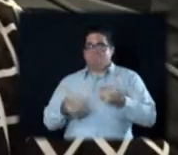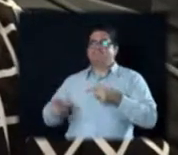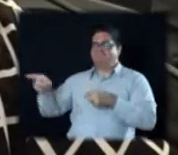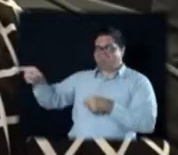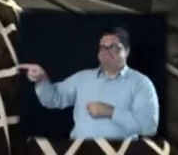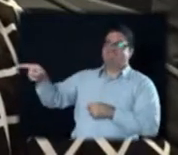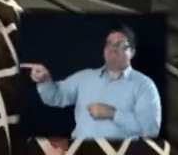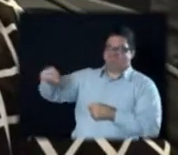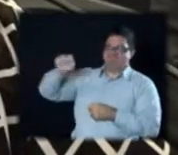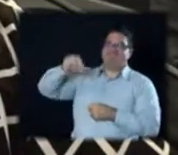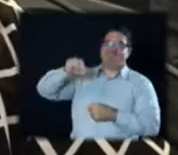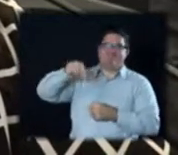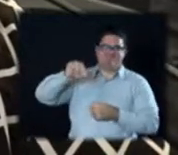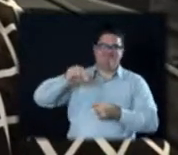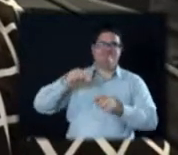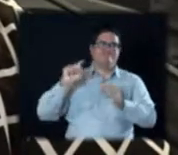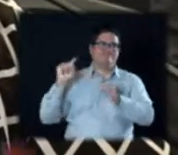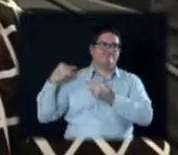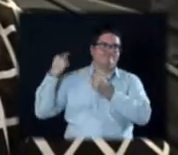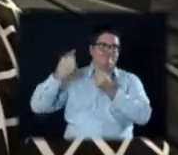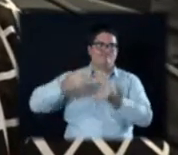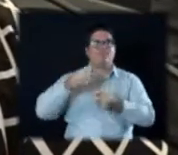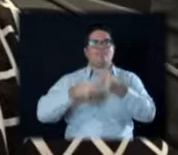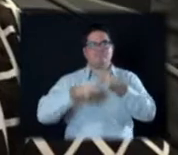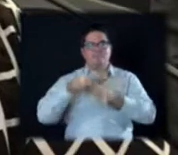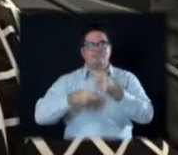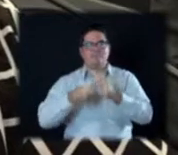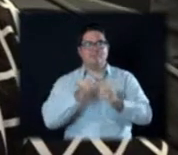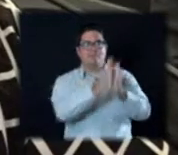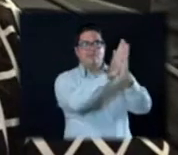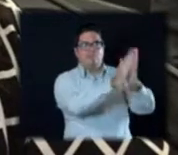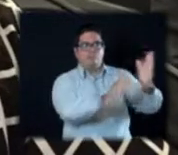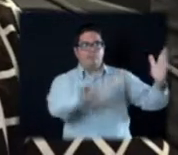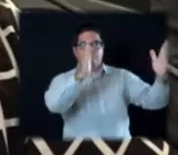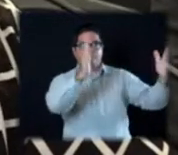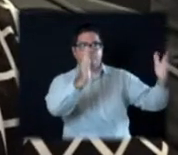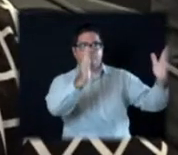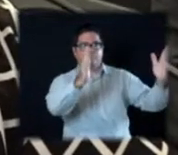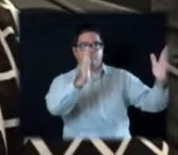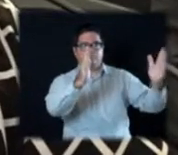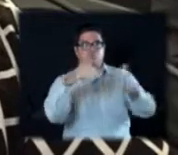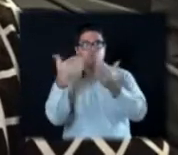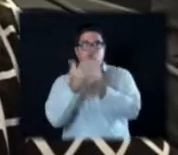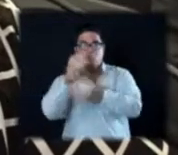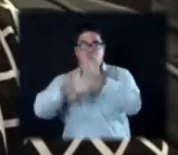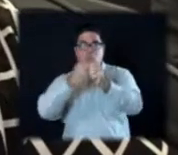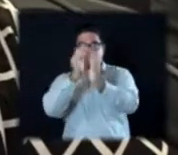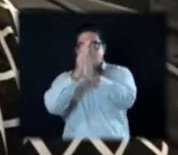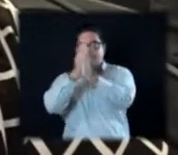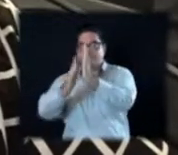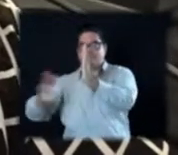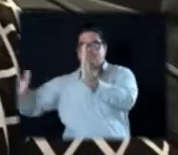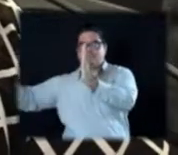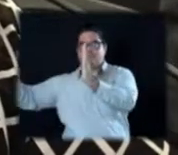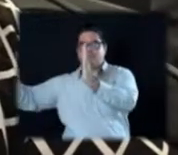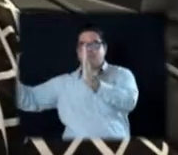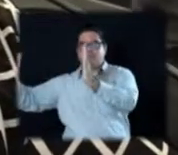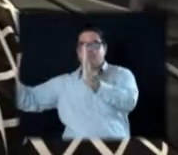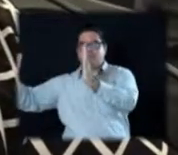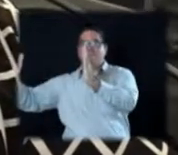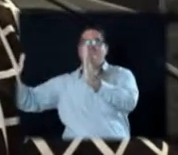siempre ha sido un gran problema y, por supuesto, mover gastos de un año al siguiente año y dejarlos sin pagar al final del año